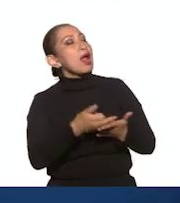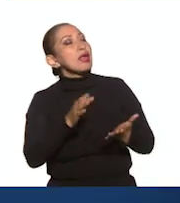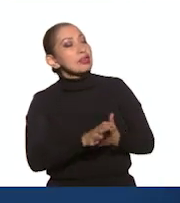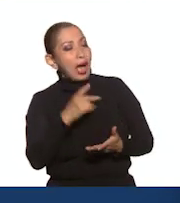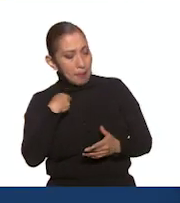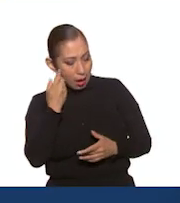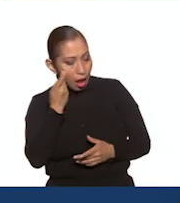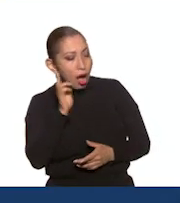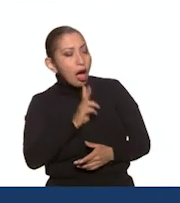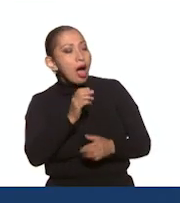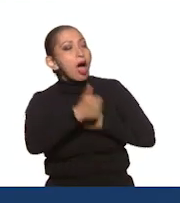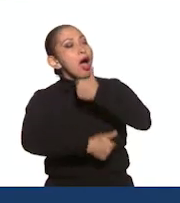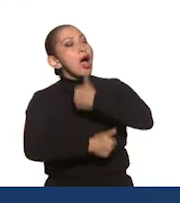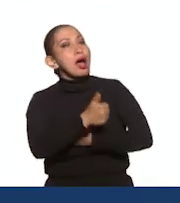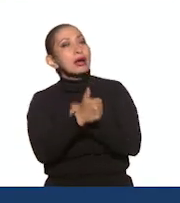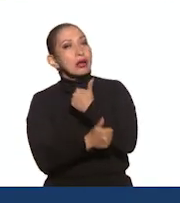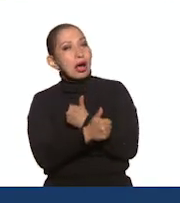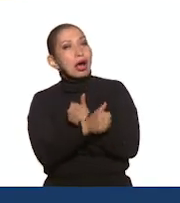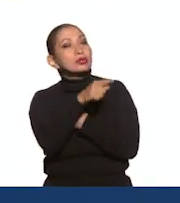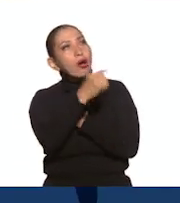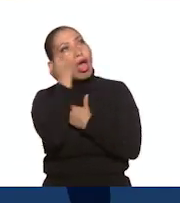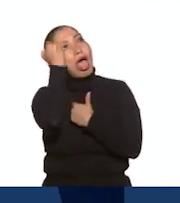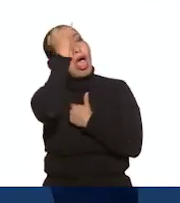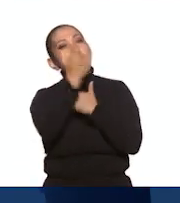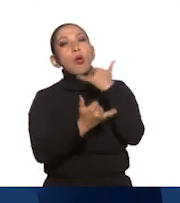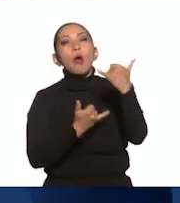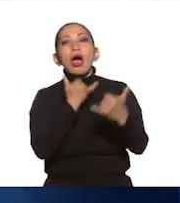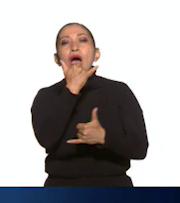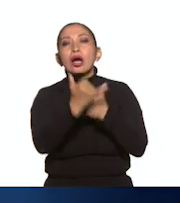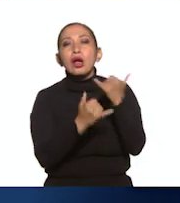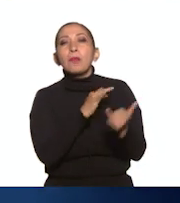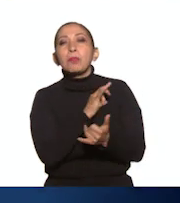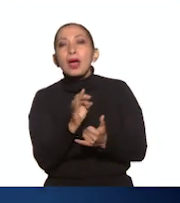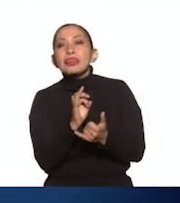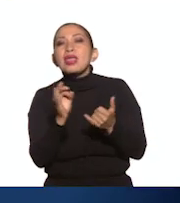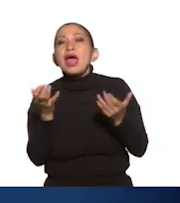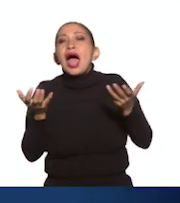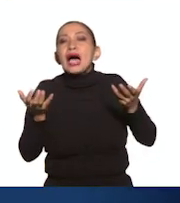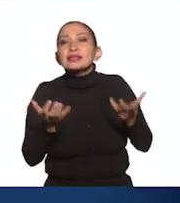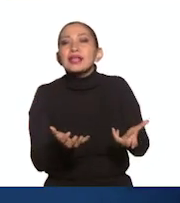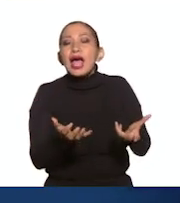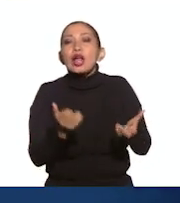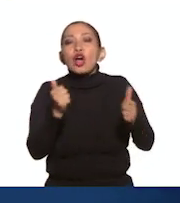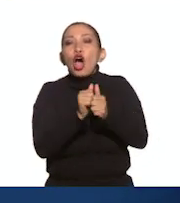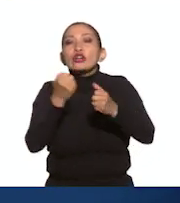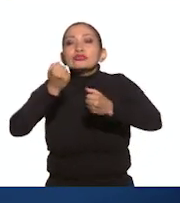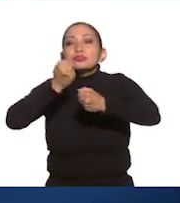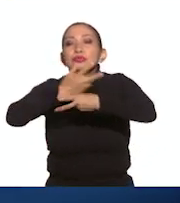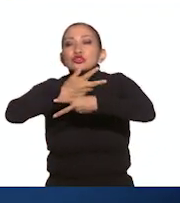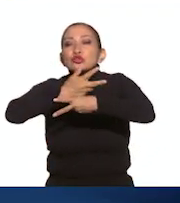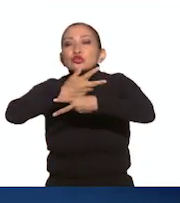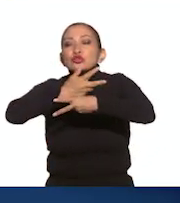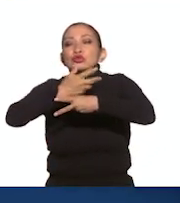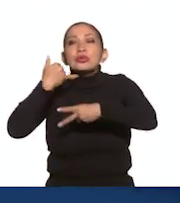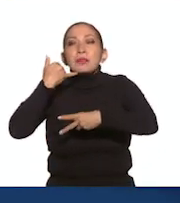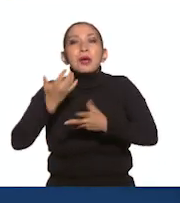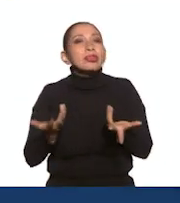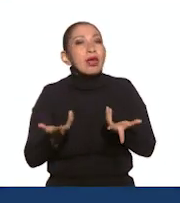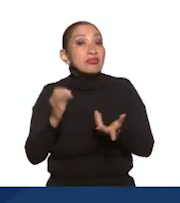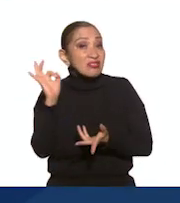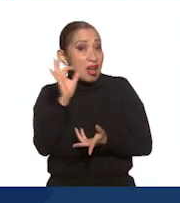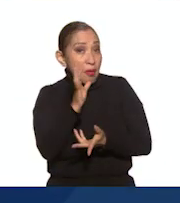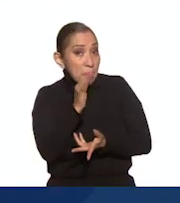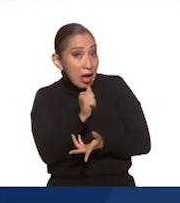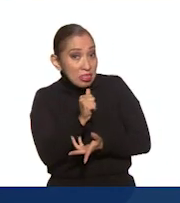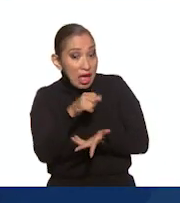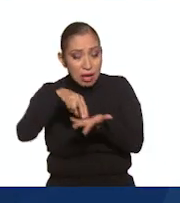lanzo un reto de que inventes un juego que se pueda realizar por videollamada, ¿sí? Si no se puede